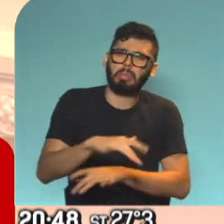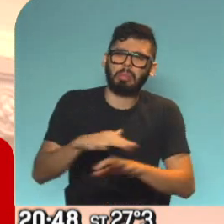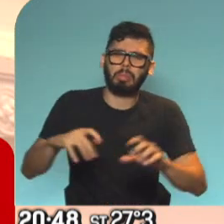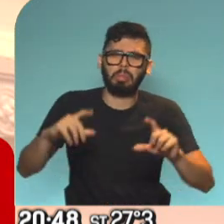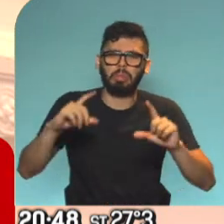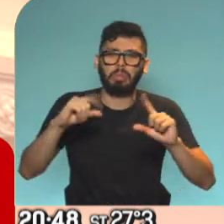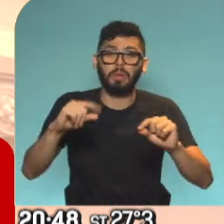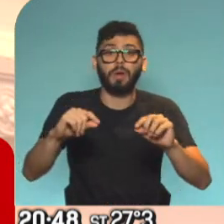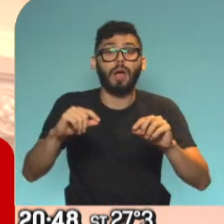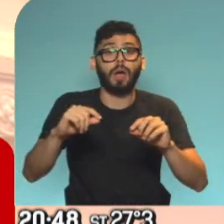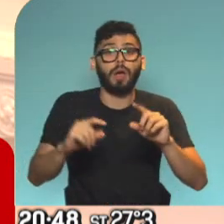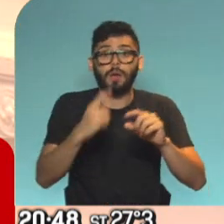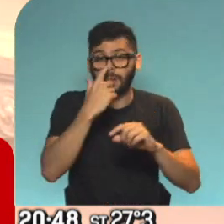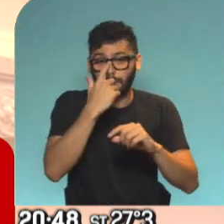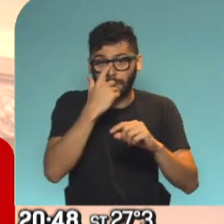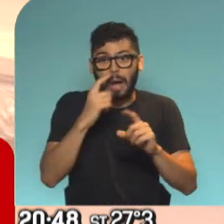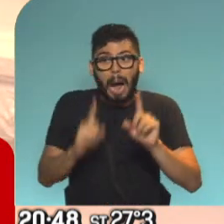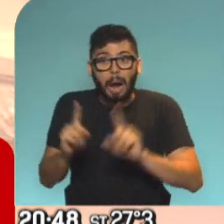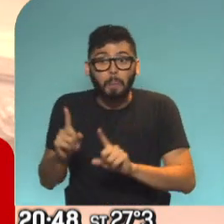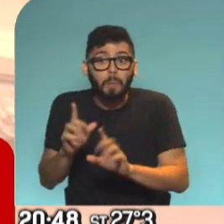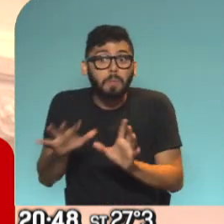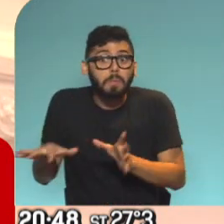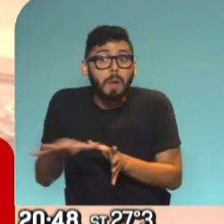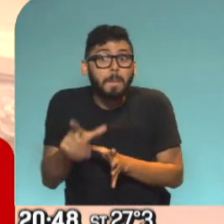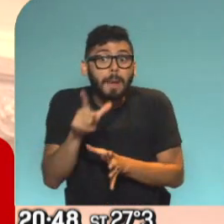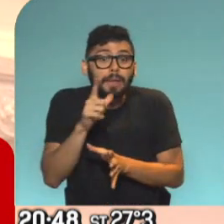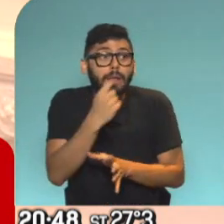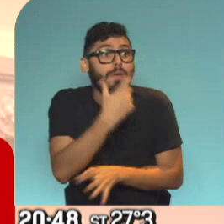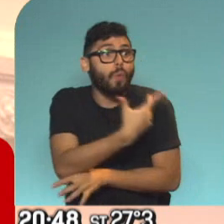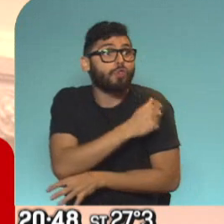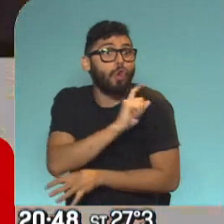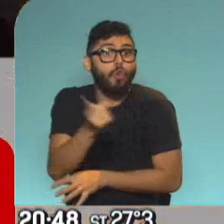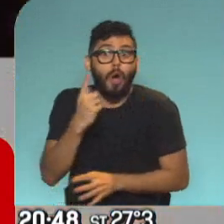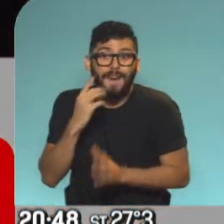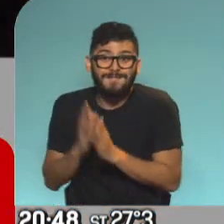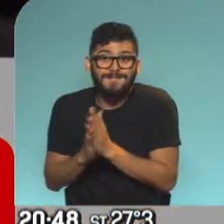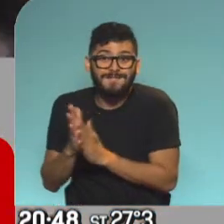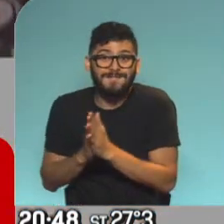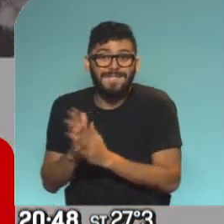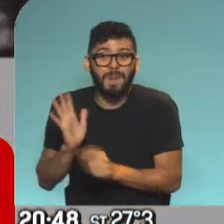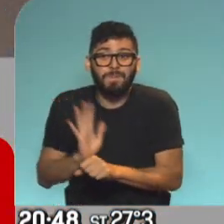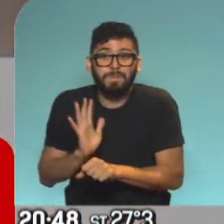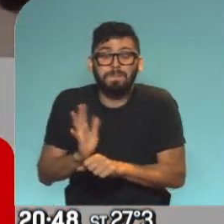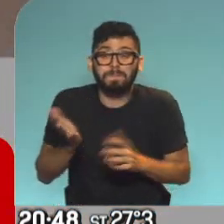parece que se entusiasmaban si la Argentina no iniciaba su campaña de vacunación, pensando que era un